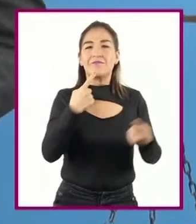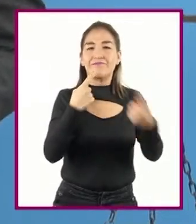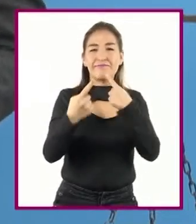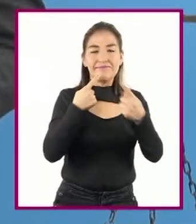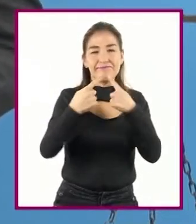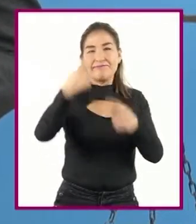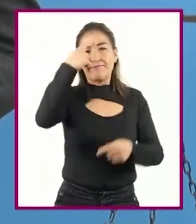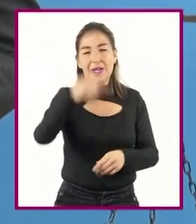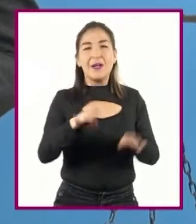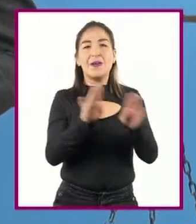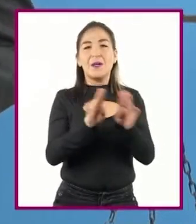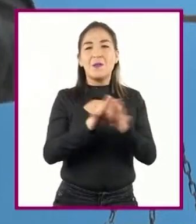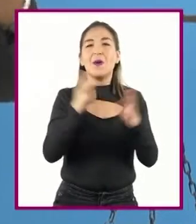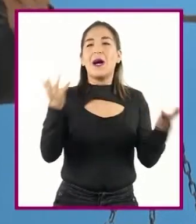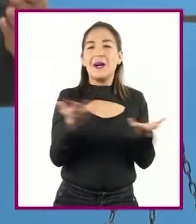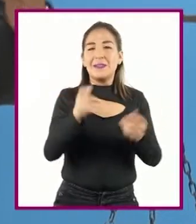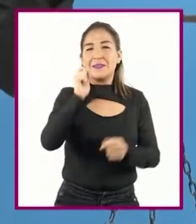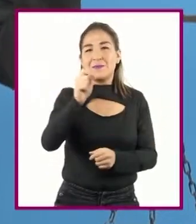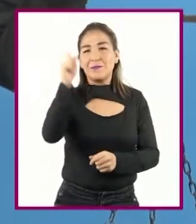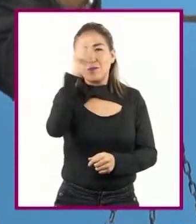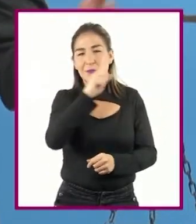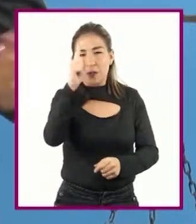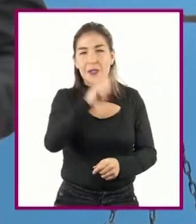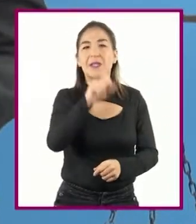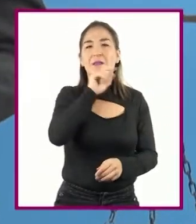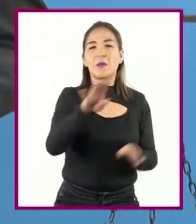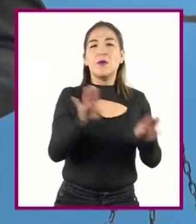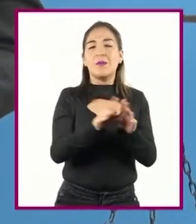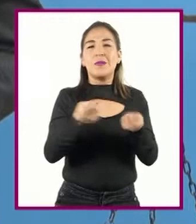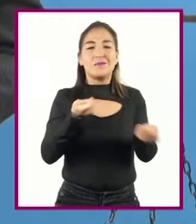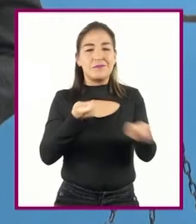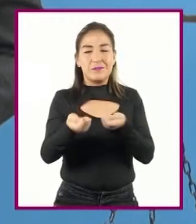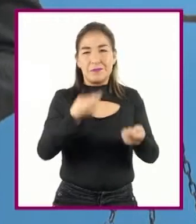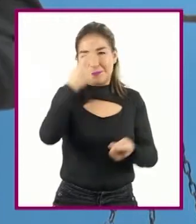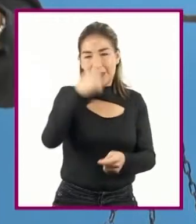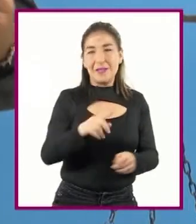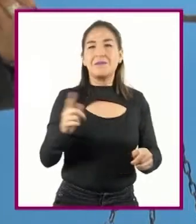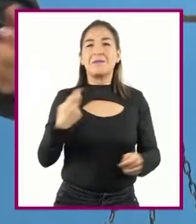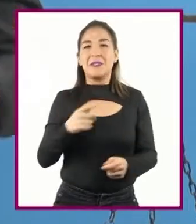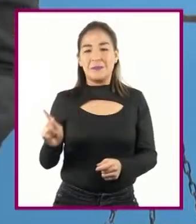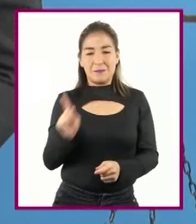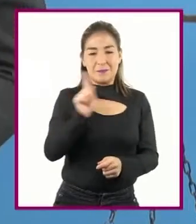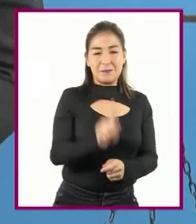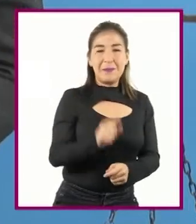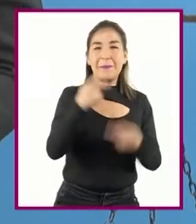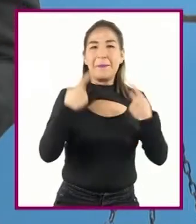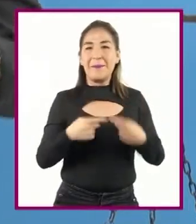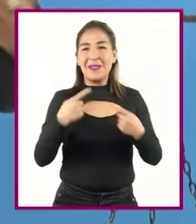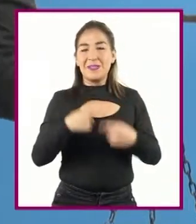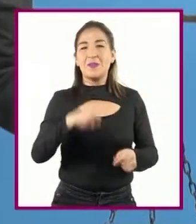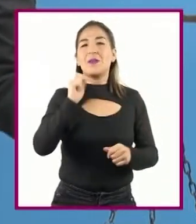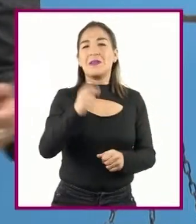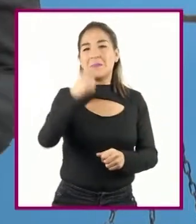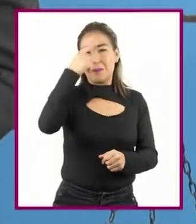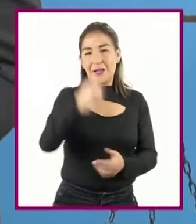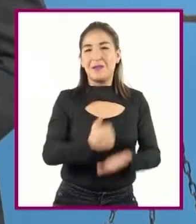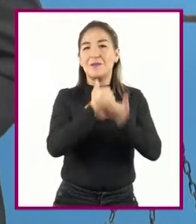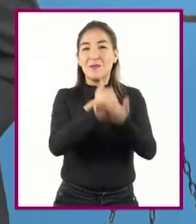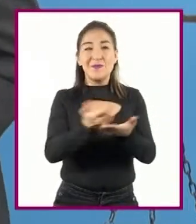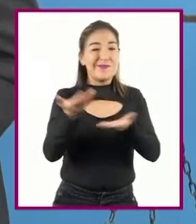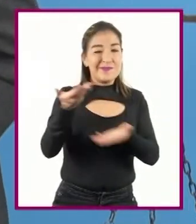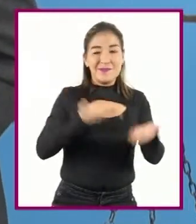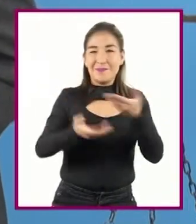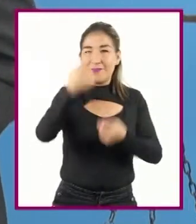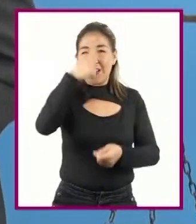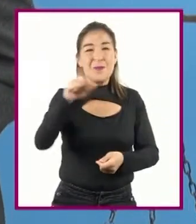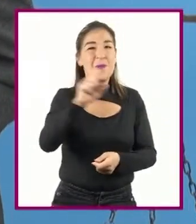para construir consensos y acudir a la mediación o facilitación de una tercera persona cuando no logramos